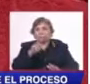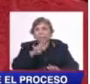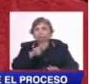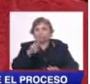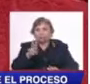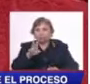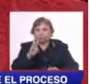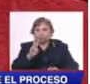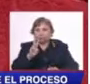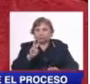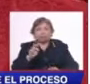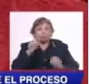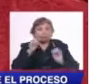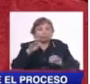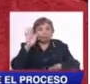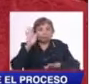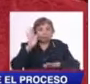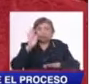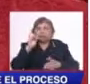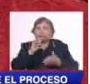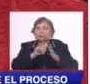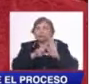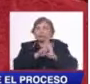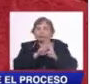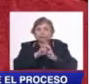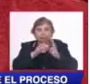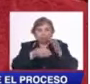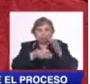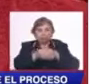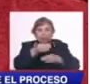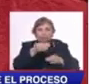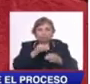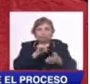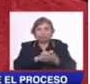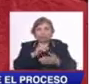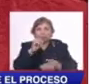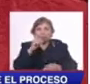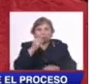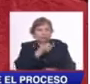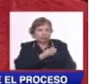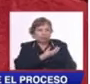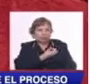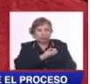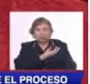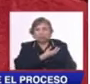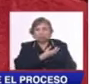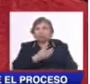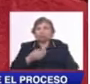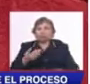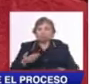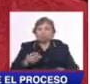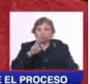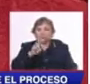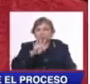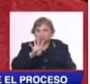2021-2026. Presta el juramento de ley y asume sus funciones el 1 de mayo de 2024,